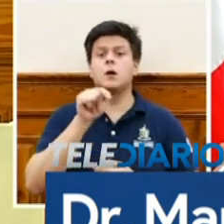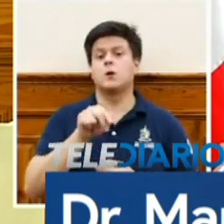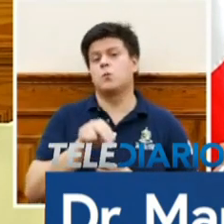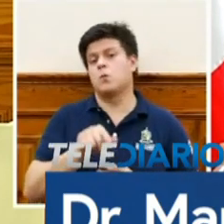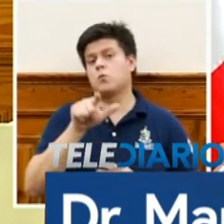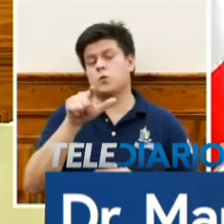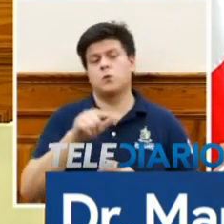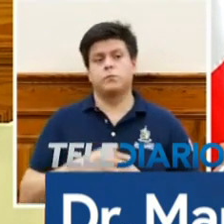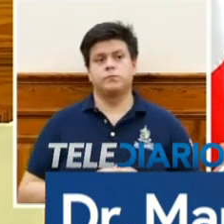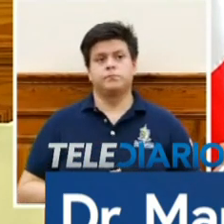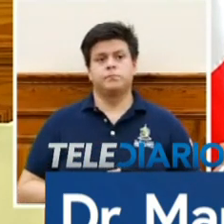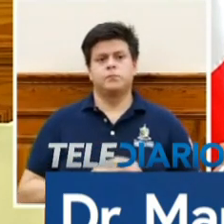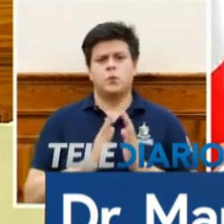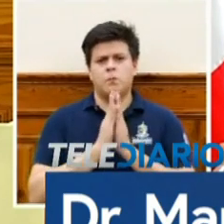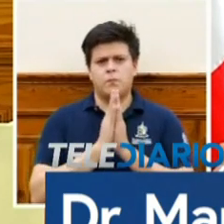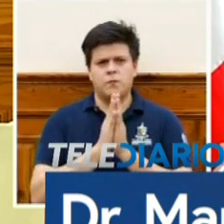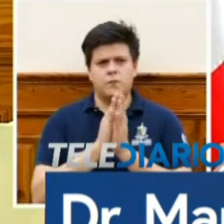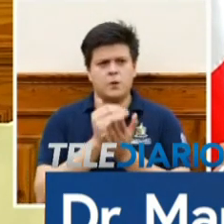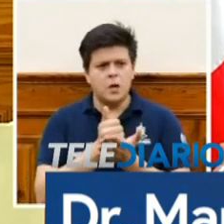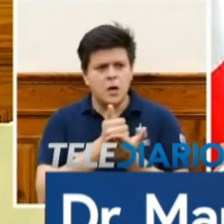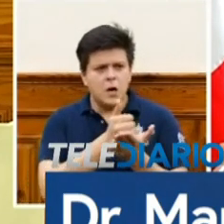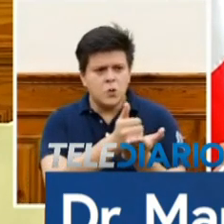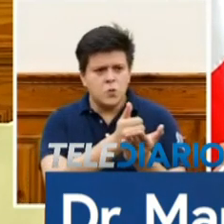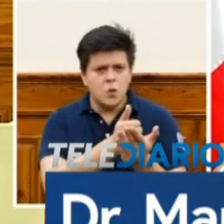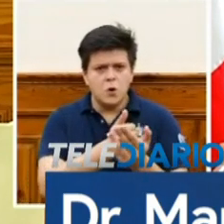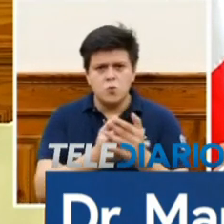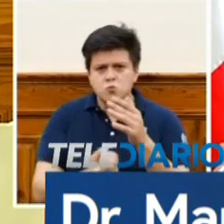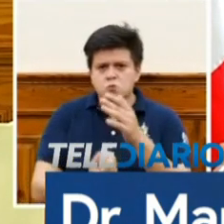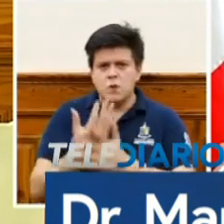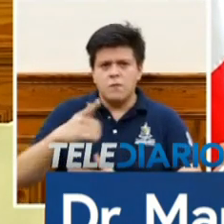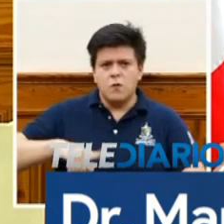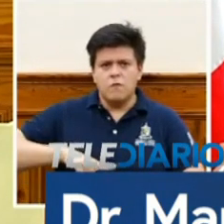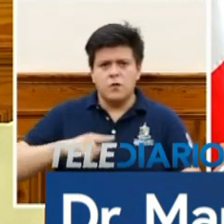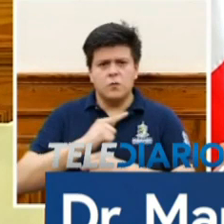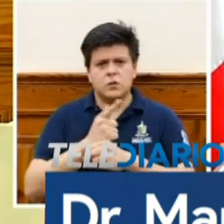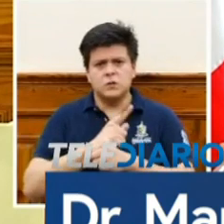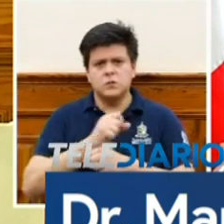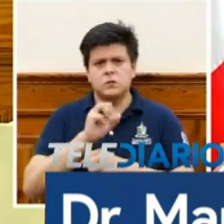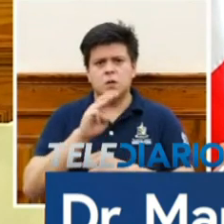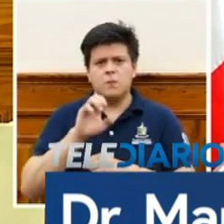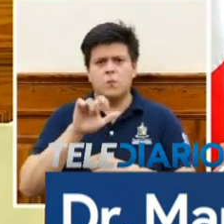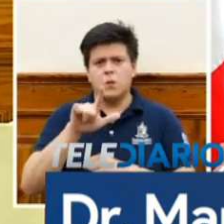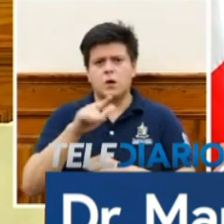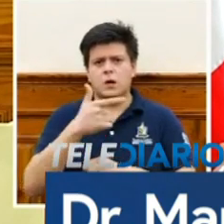que ayuden al próximo gobierno del licenciado Samuel